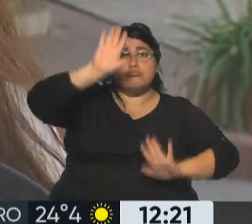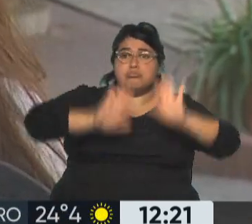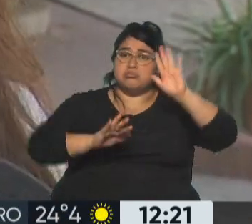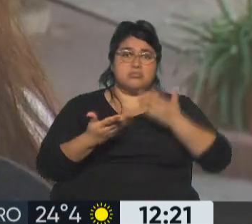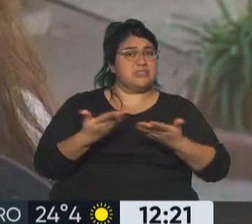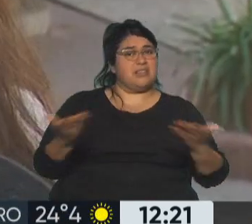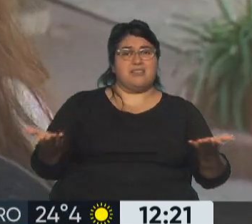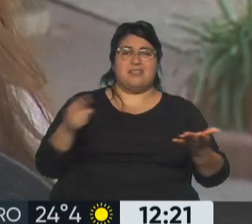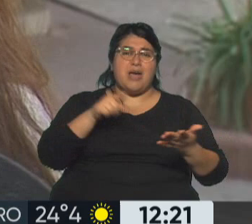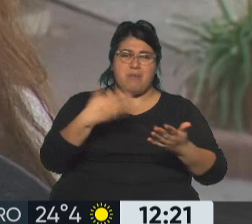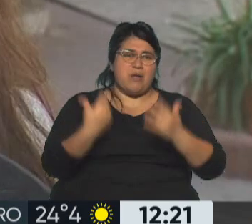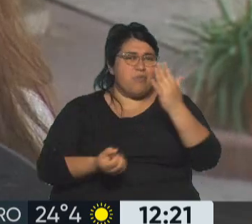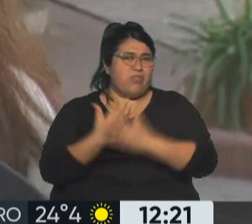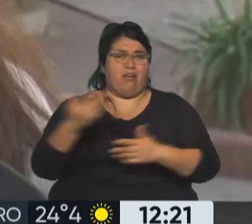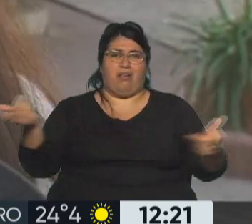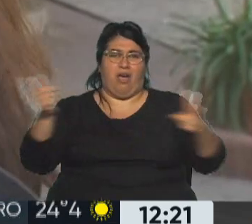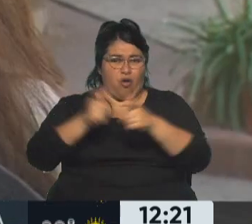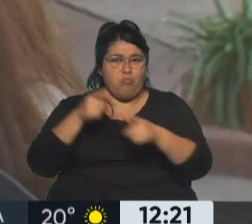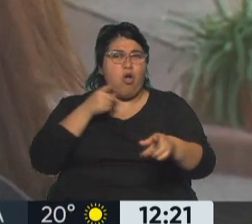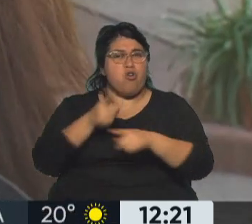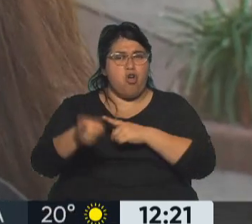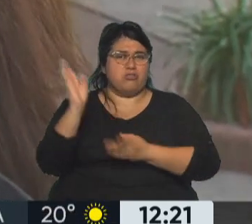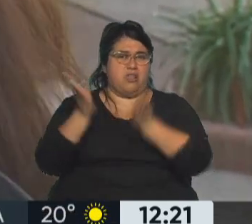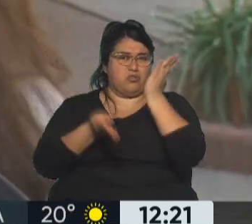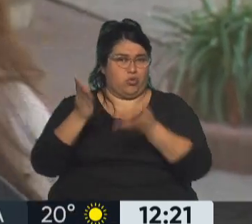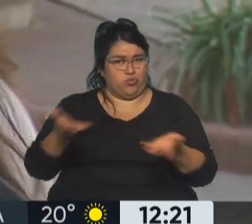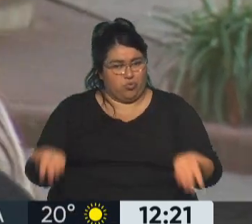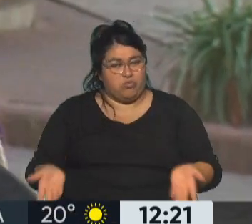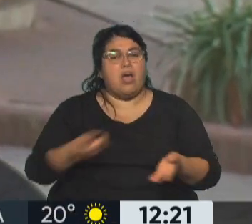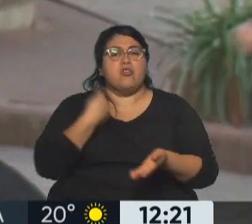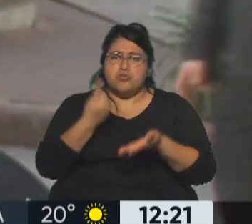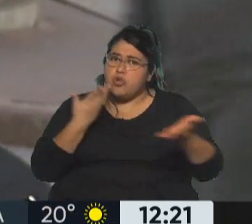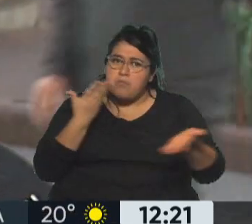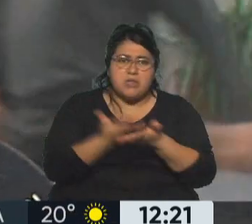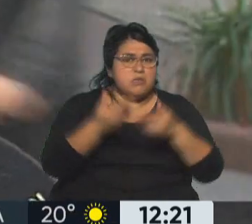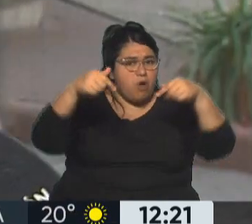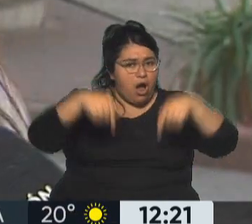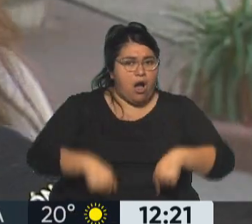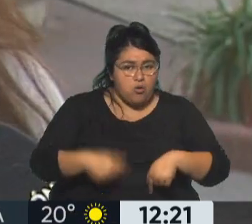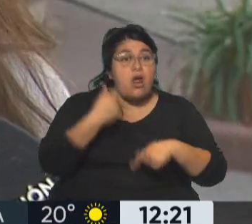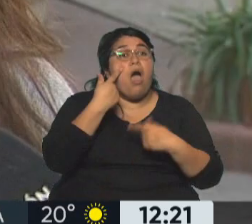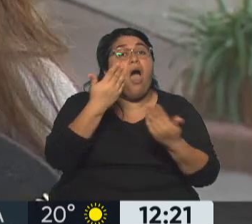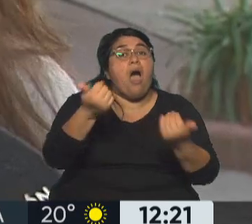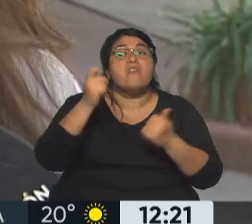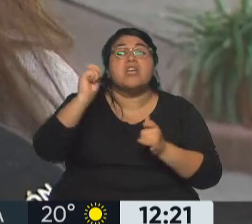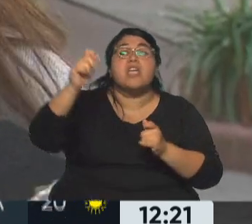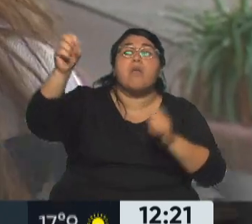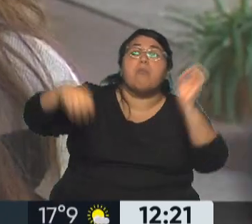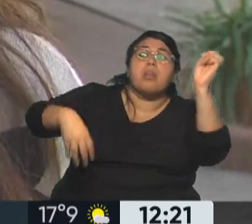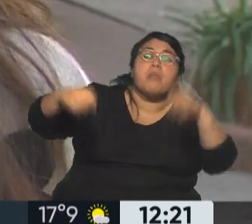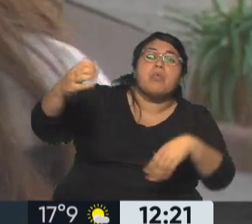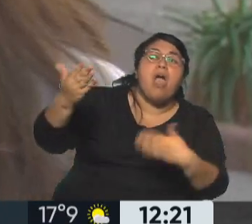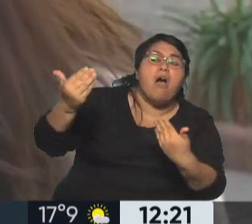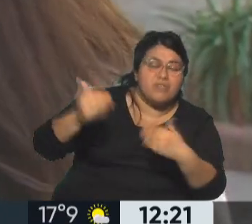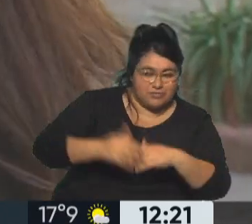se termine de conformar el Comité contra la Tortura, y es lo que hoy venimos a exigirle a los diputados del oficialismo. salimos. Vamos a ver cuántos vienen, quiénes se sientan.